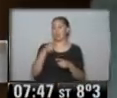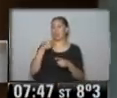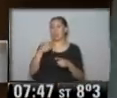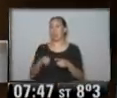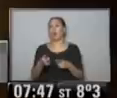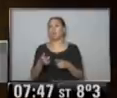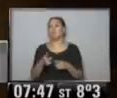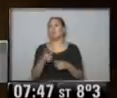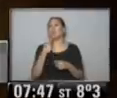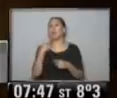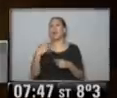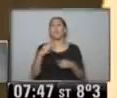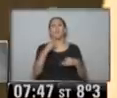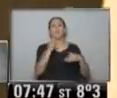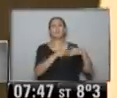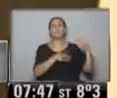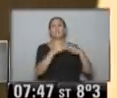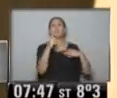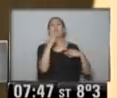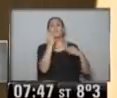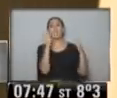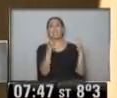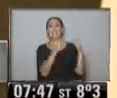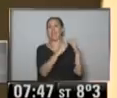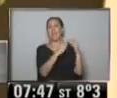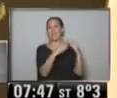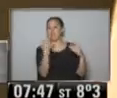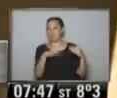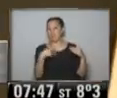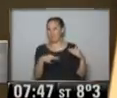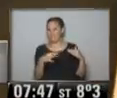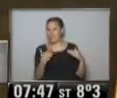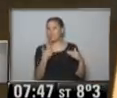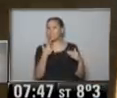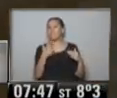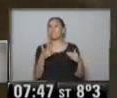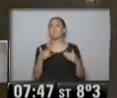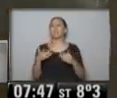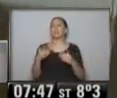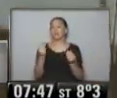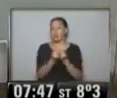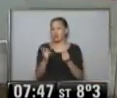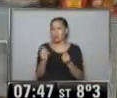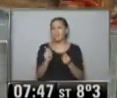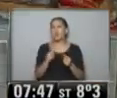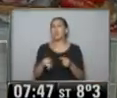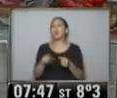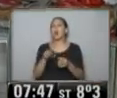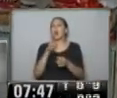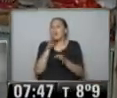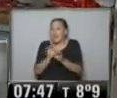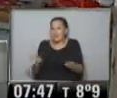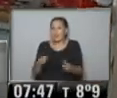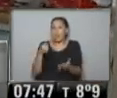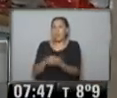eh reparaciones importantes en en sus viviendas en este caso también tiene meses de gracia es decir no tienen que empezar a pagar la cuota